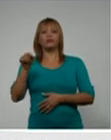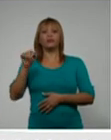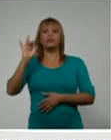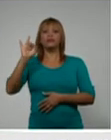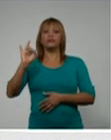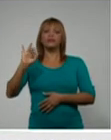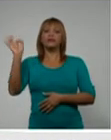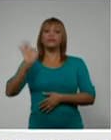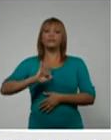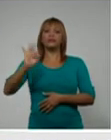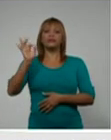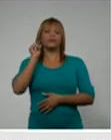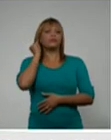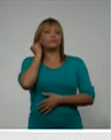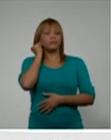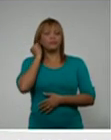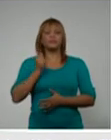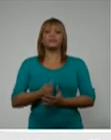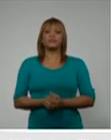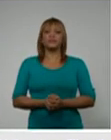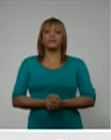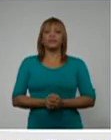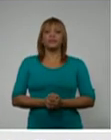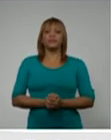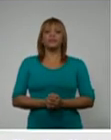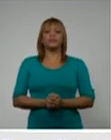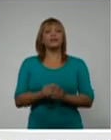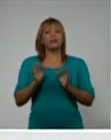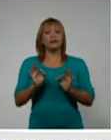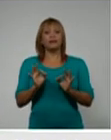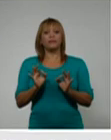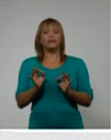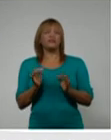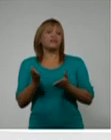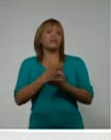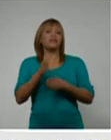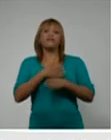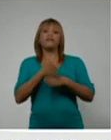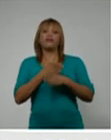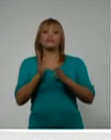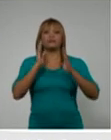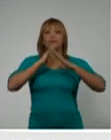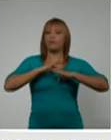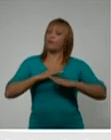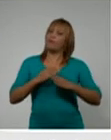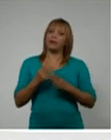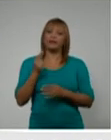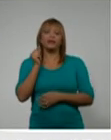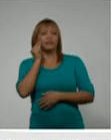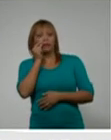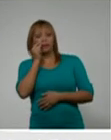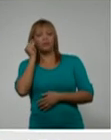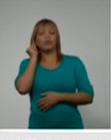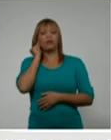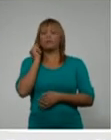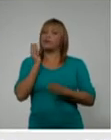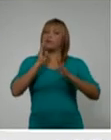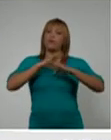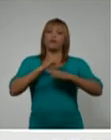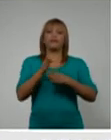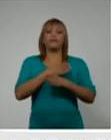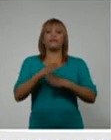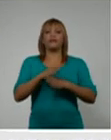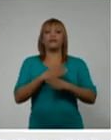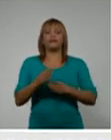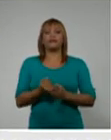49,7% del sexo femenino. Realmente no hay diferencia entre ambos sexos.